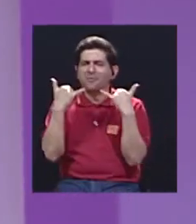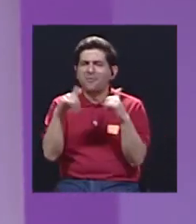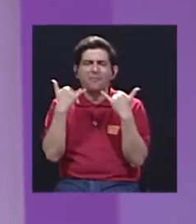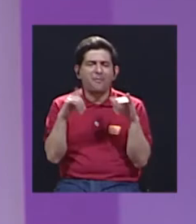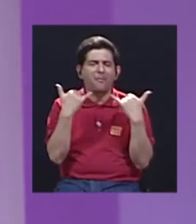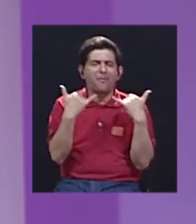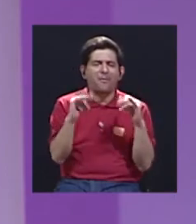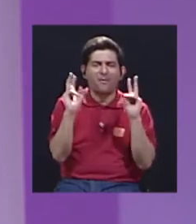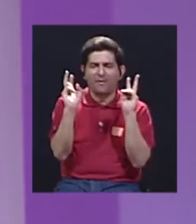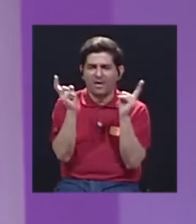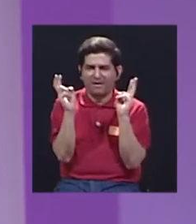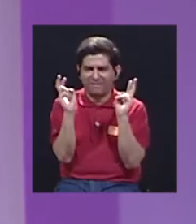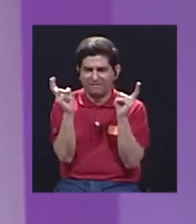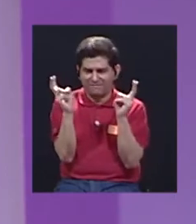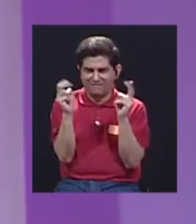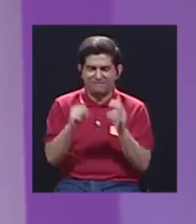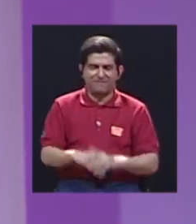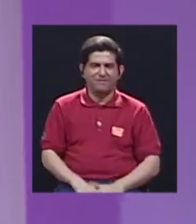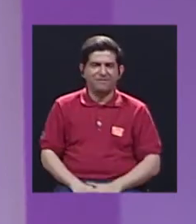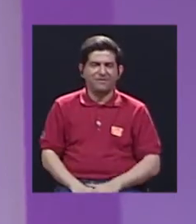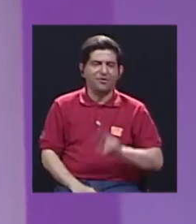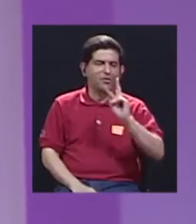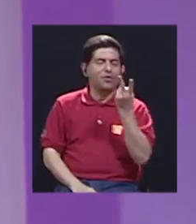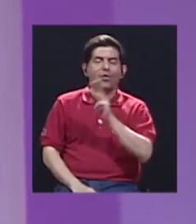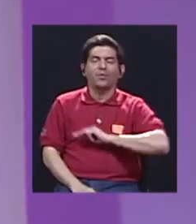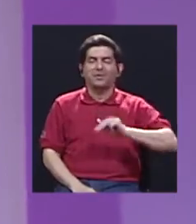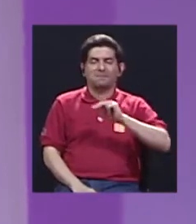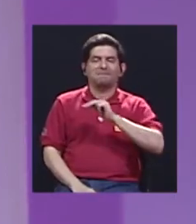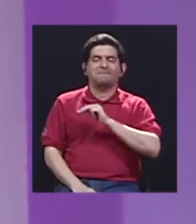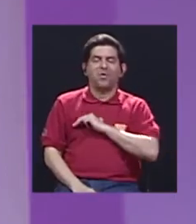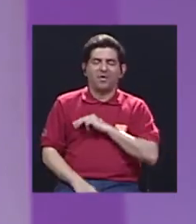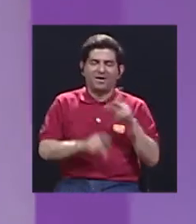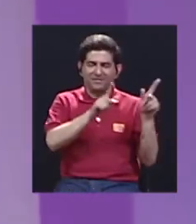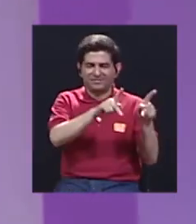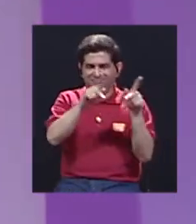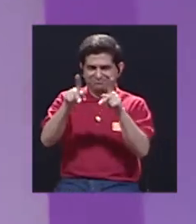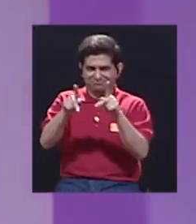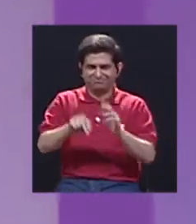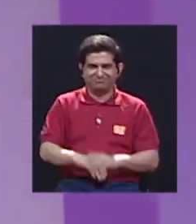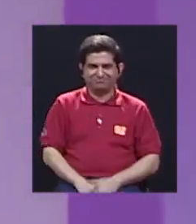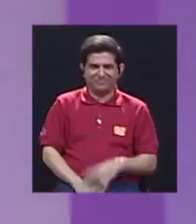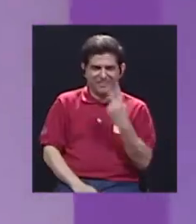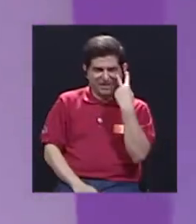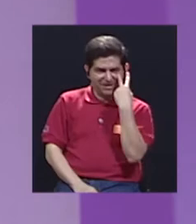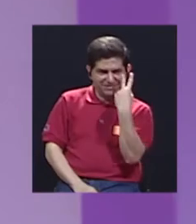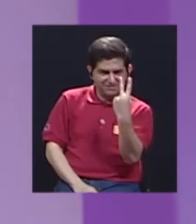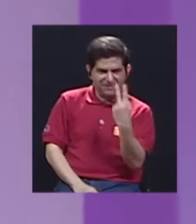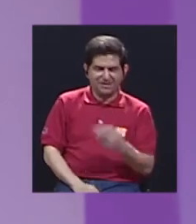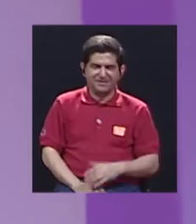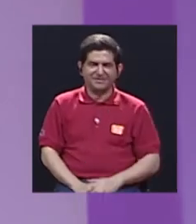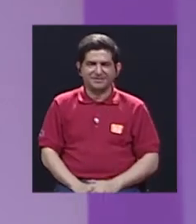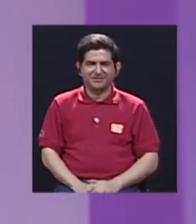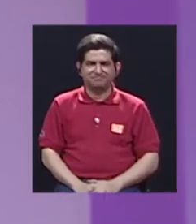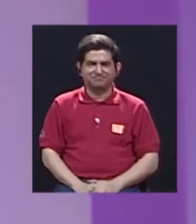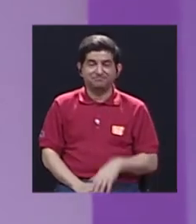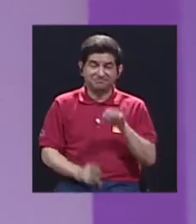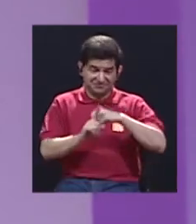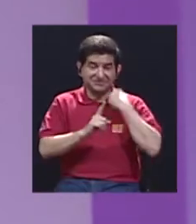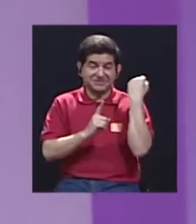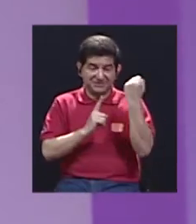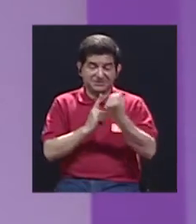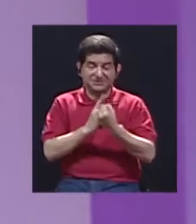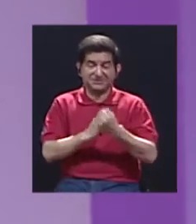Ese juego y esa doble moral del público, de ver que pues va a ser algo